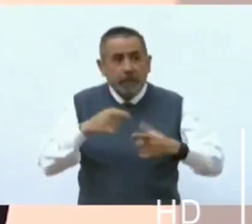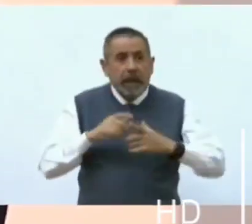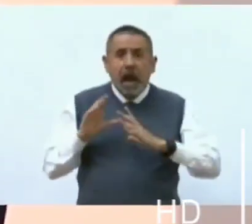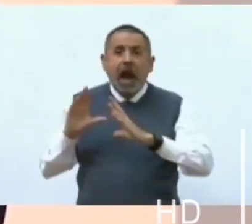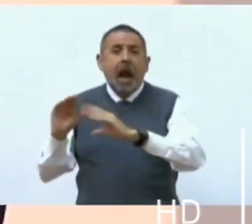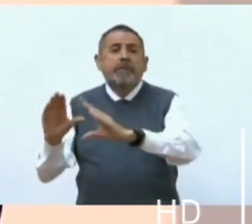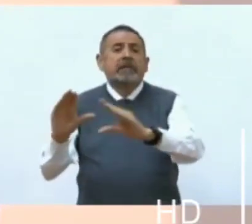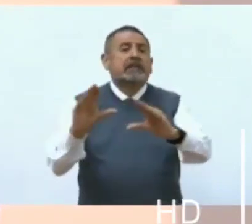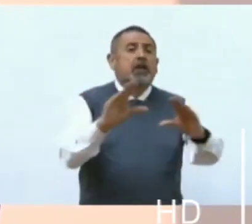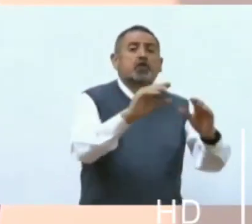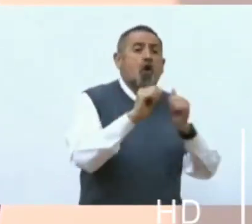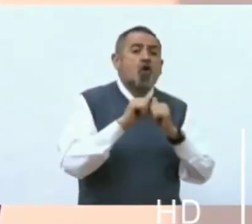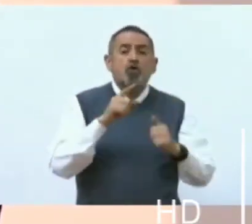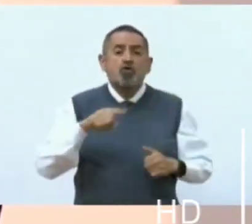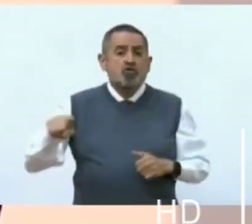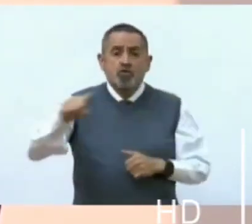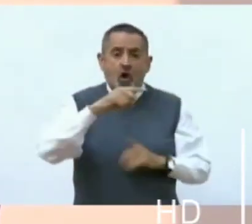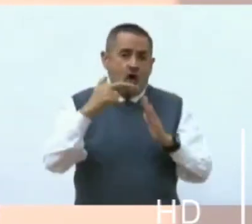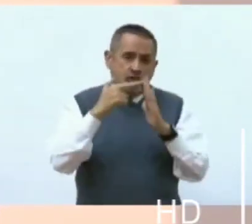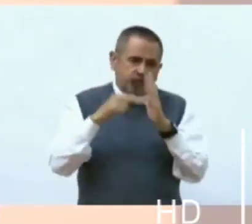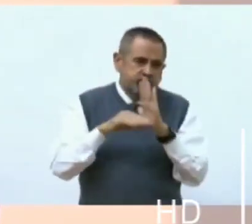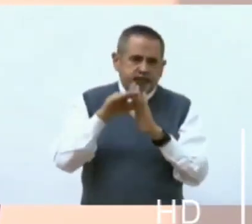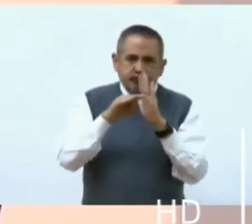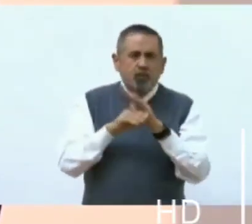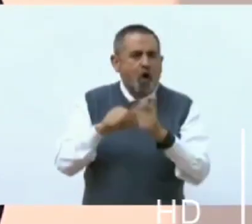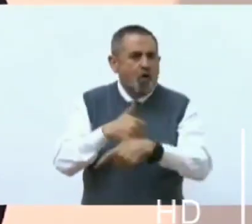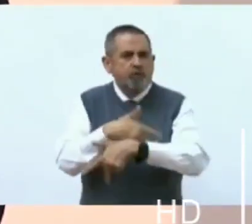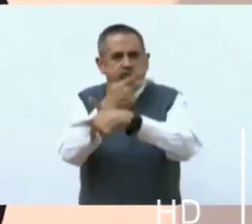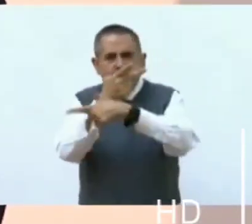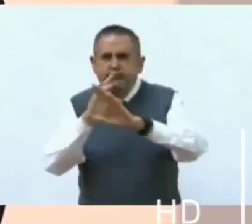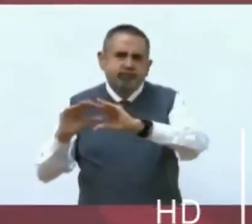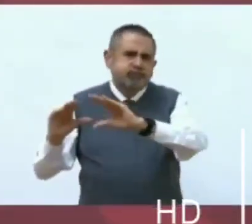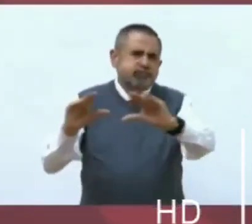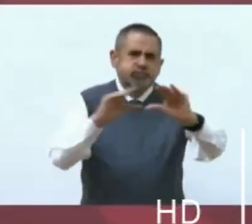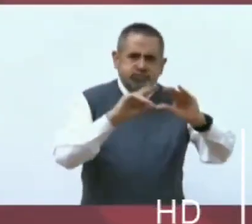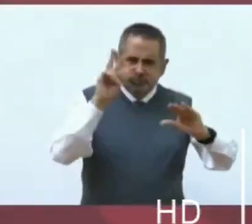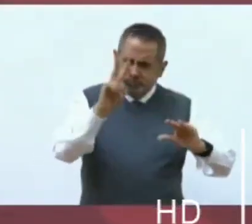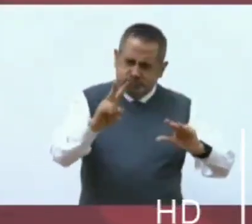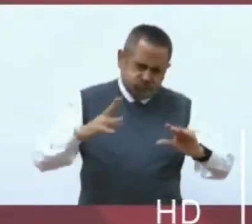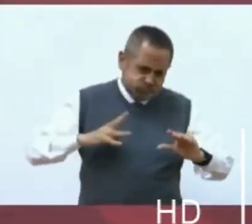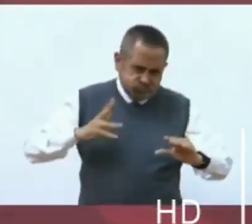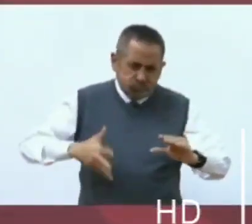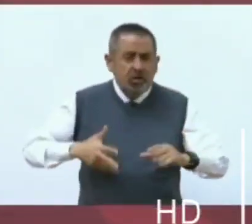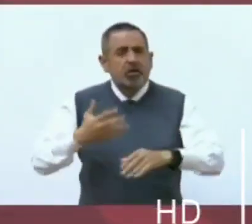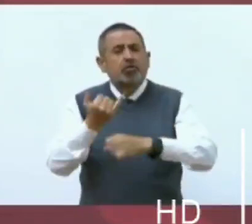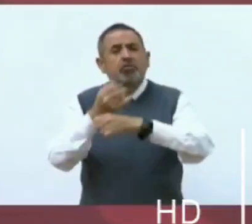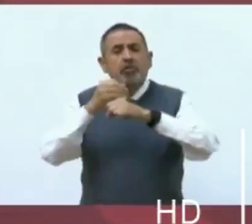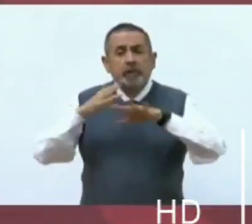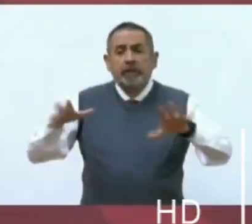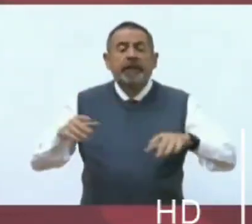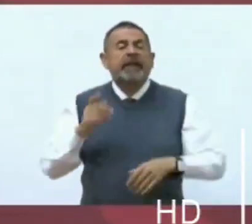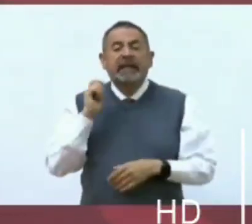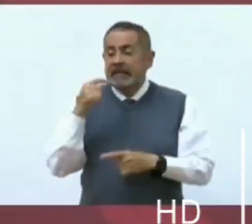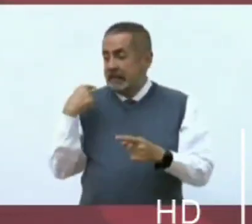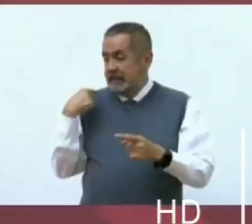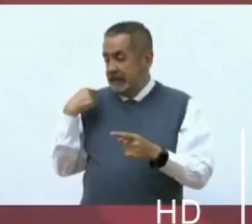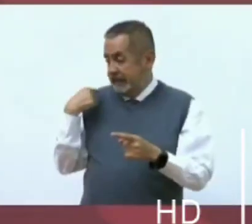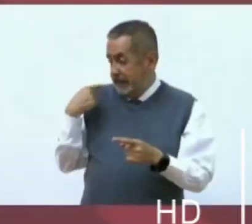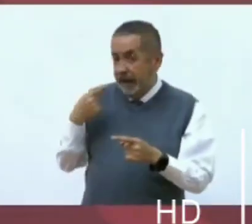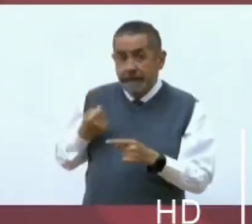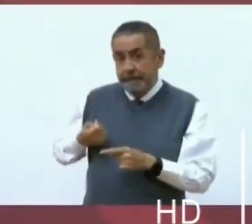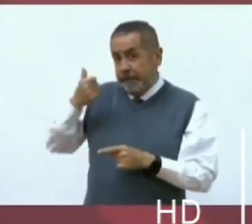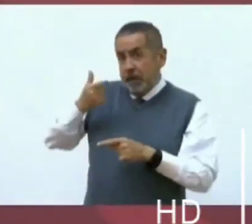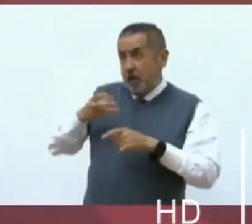capacitación en línea con altos estándares de educación a distancia. Estamos orgullosos de informar que a tan solo unos meses de